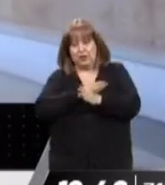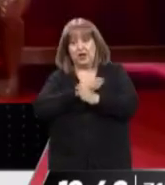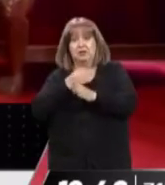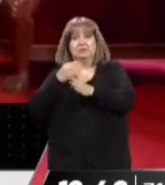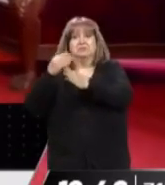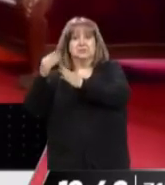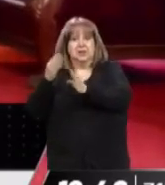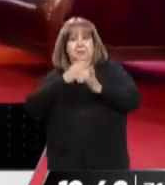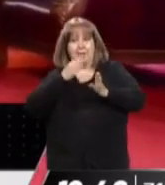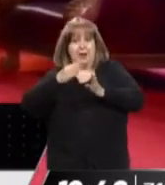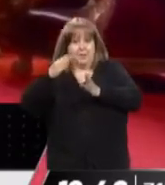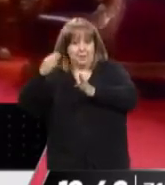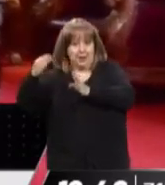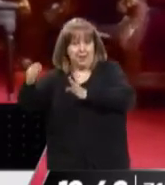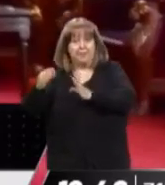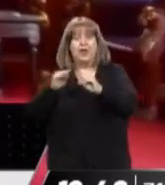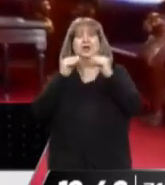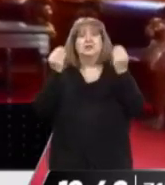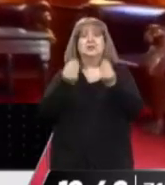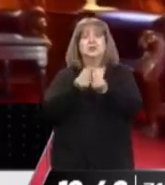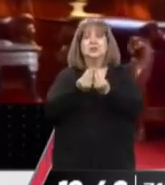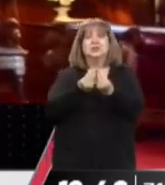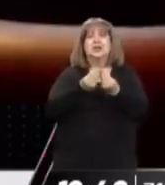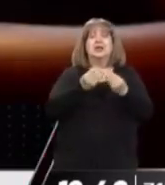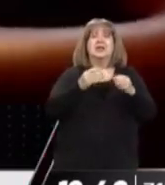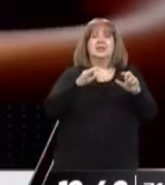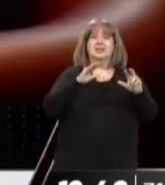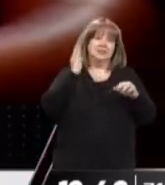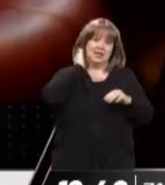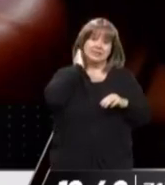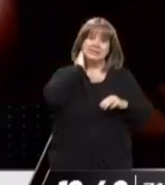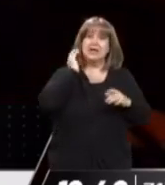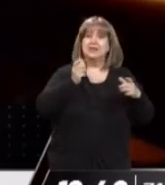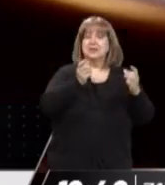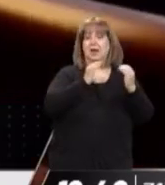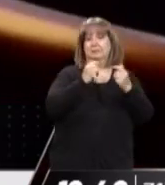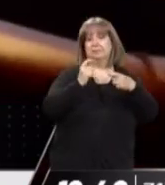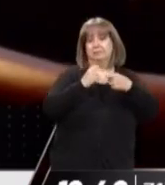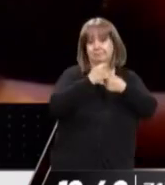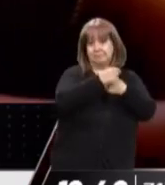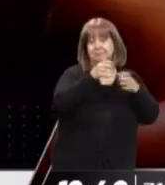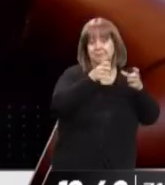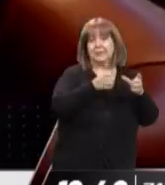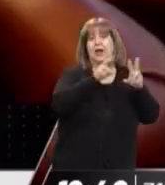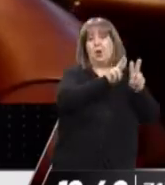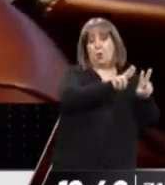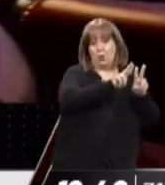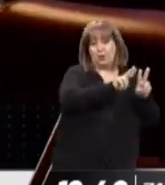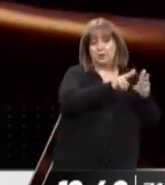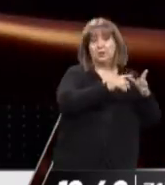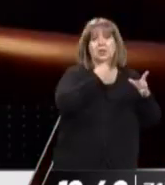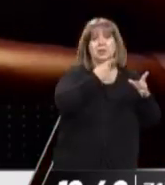derecho de expresarse por escrito. Los 16 miembros peronistas van a resolver que la Comisión de Juicio Político trate todas las acusaciones que empuja el presidente